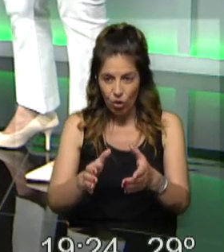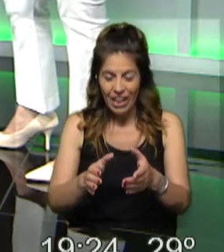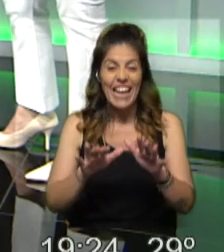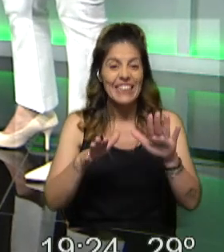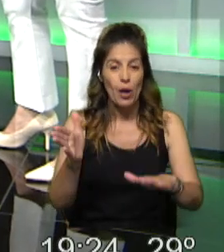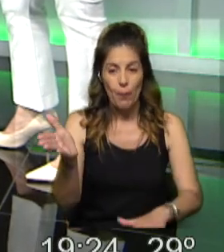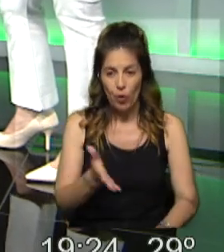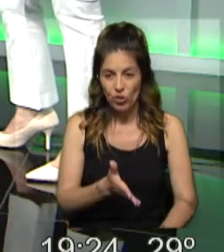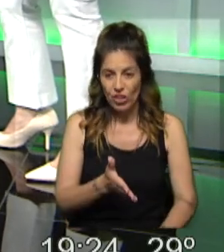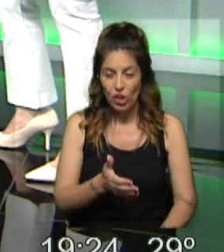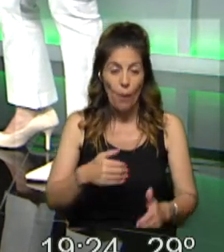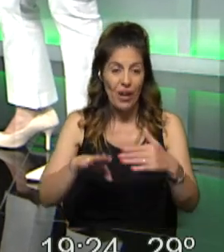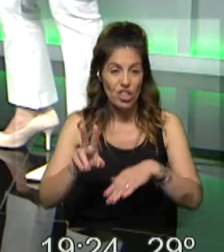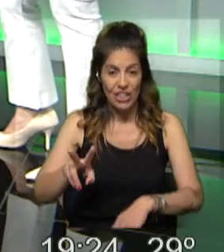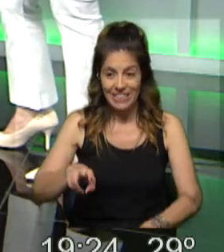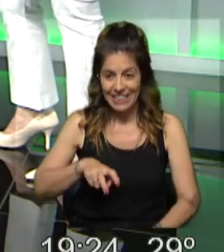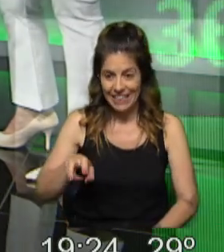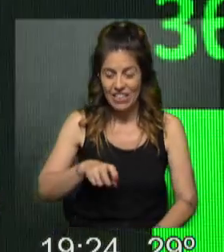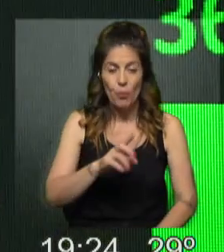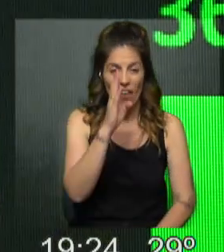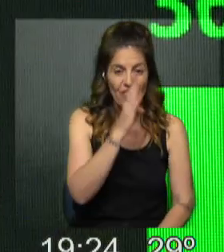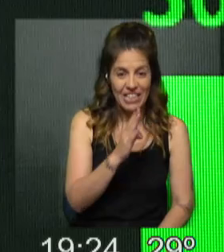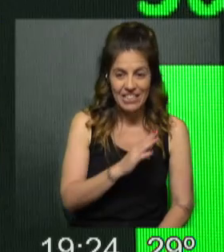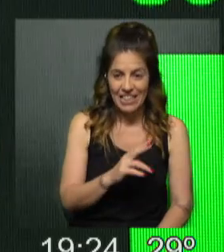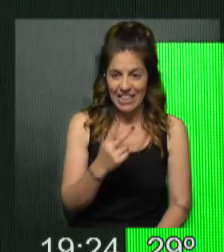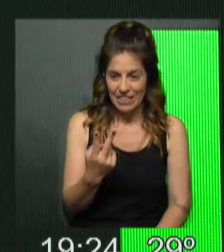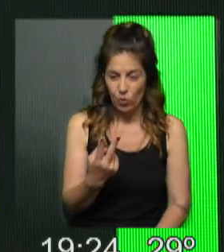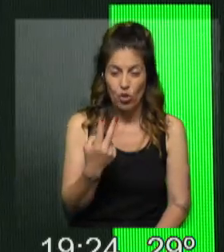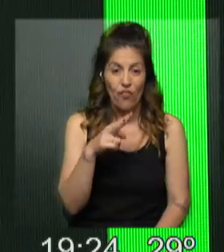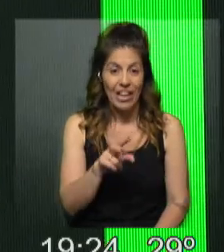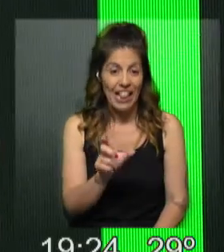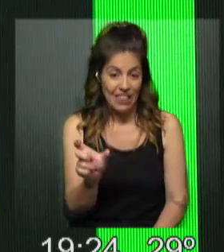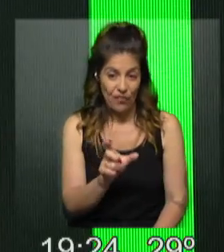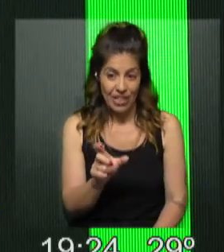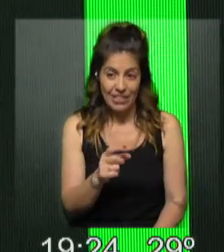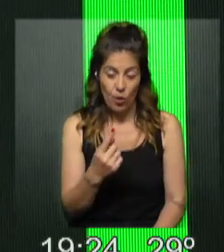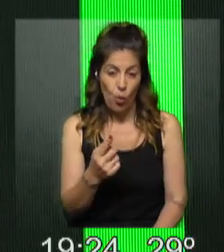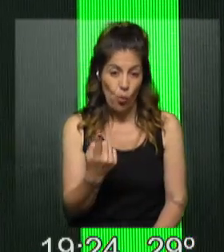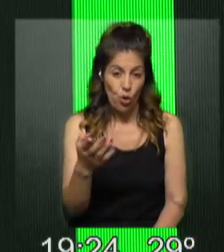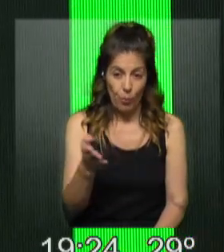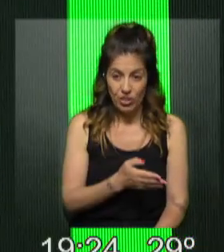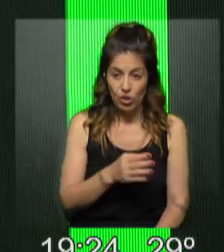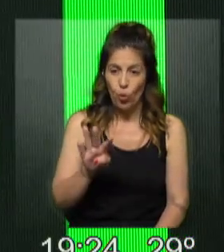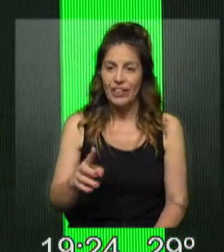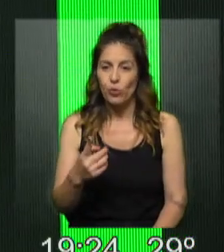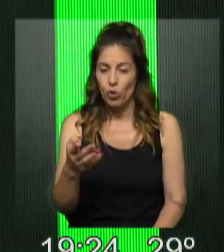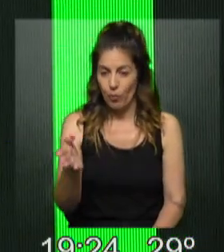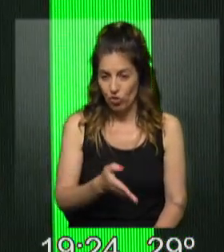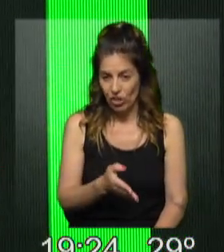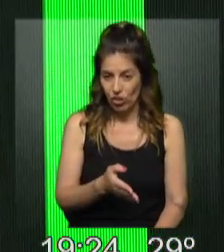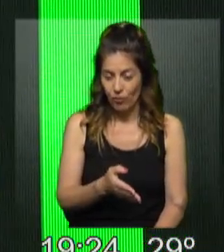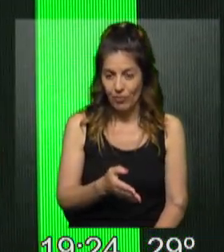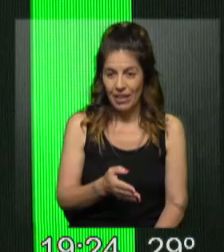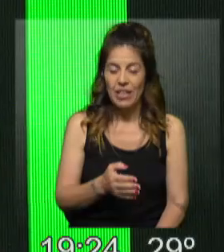10% de mayores ingresos después Brasil es el segundo país si te fijas la diferencia es igual 1% contra 41 por y después se